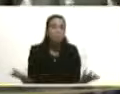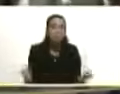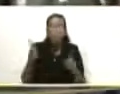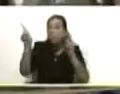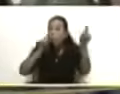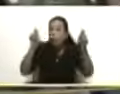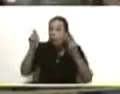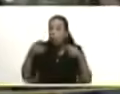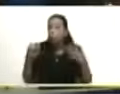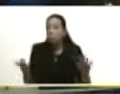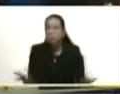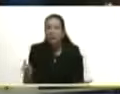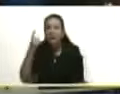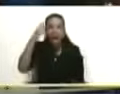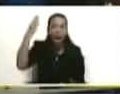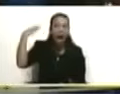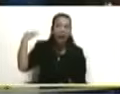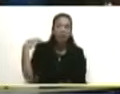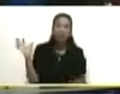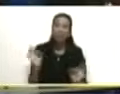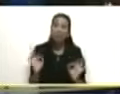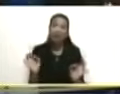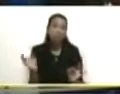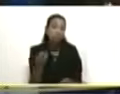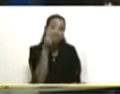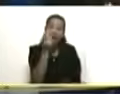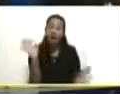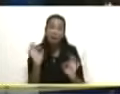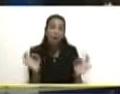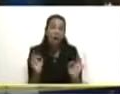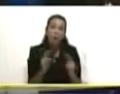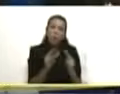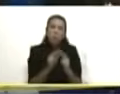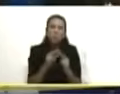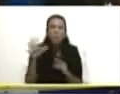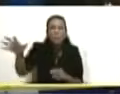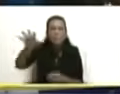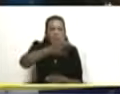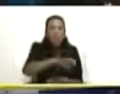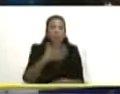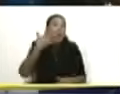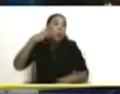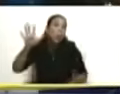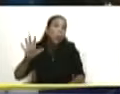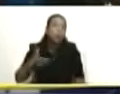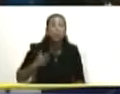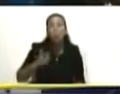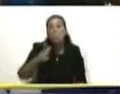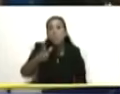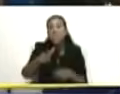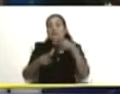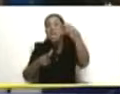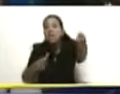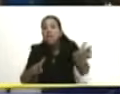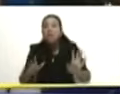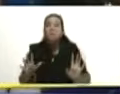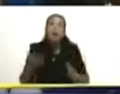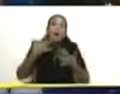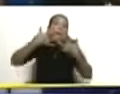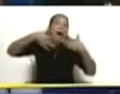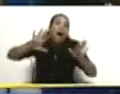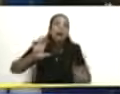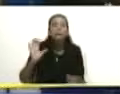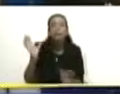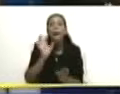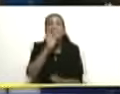Turismo, ni se hable, jamás. De vez en cuando uno agarraba un autobusito y se iba hasta